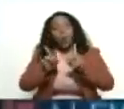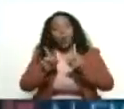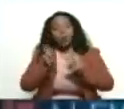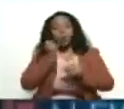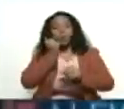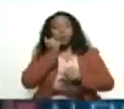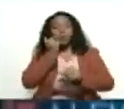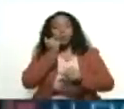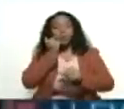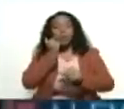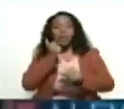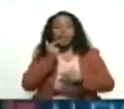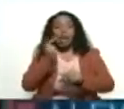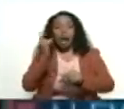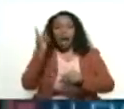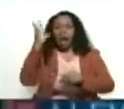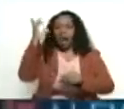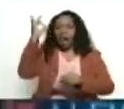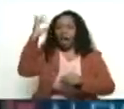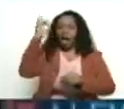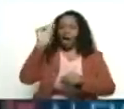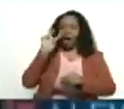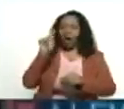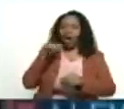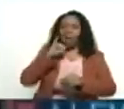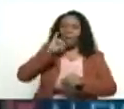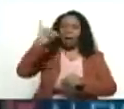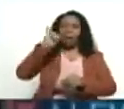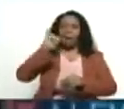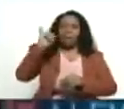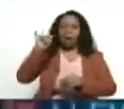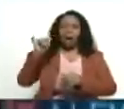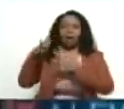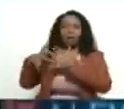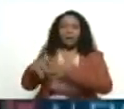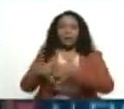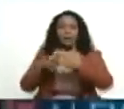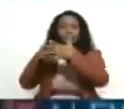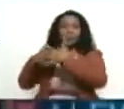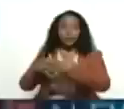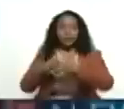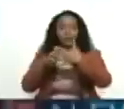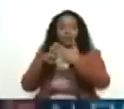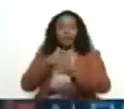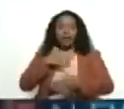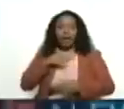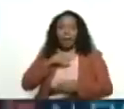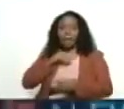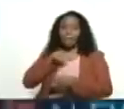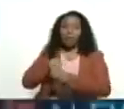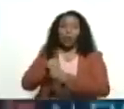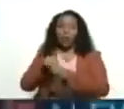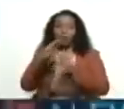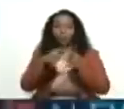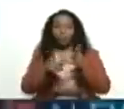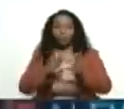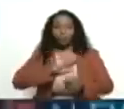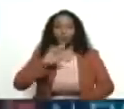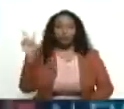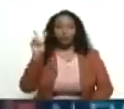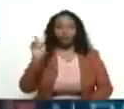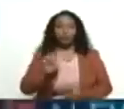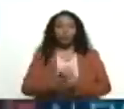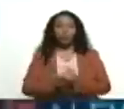llamaban exagerados a lo que denunciaban que Estados Unidos se quería apoderar de los recursos